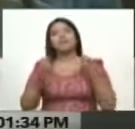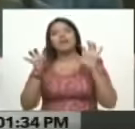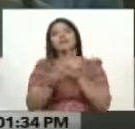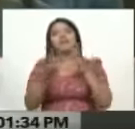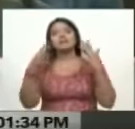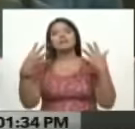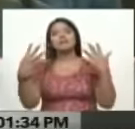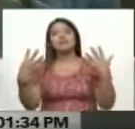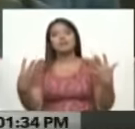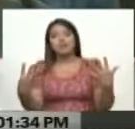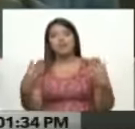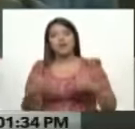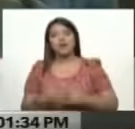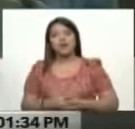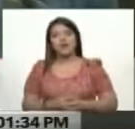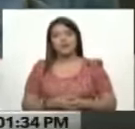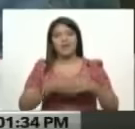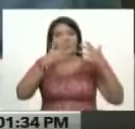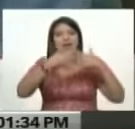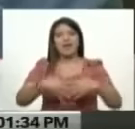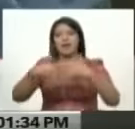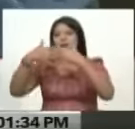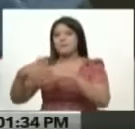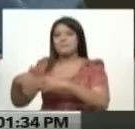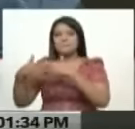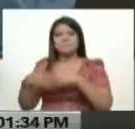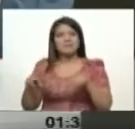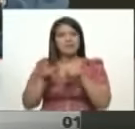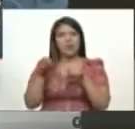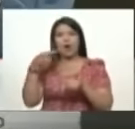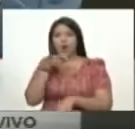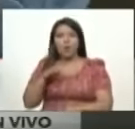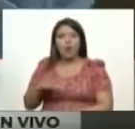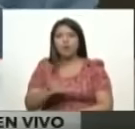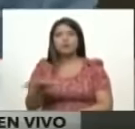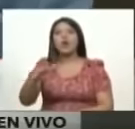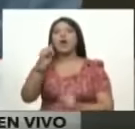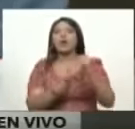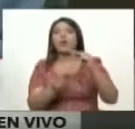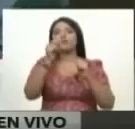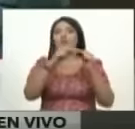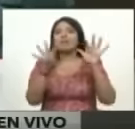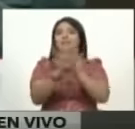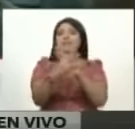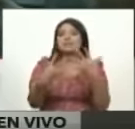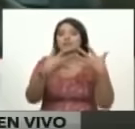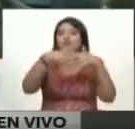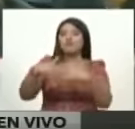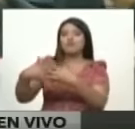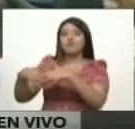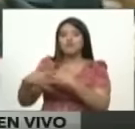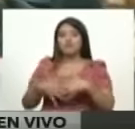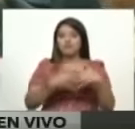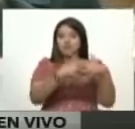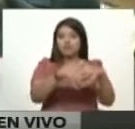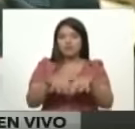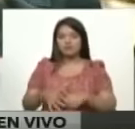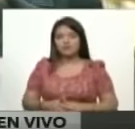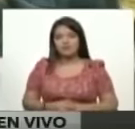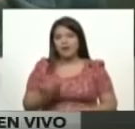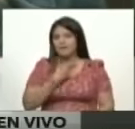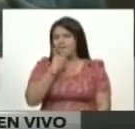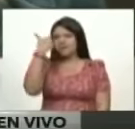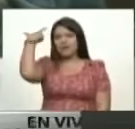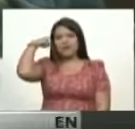19 siderúrgicas como el Orinoco. La construcción de 19 siderúrgicas como el Orinoco.